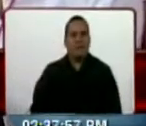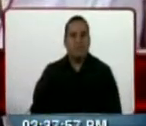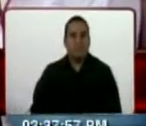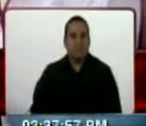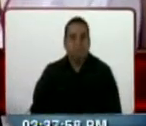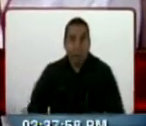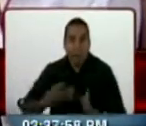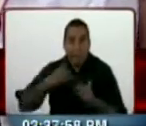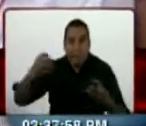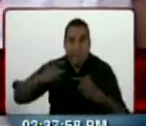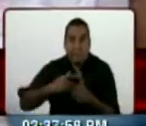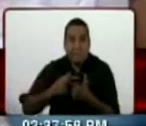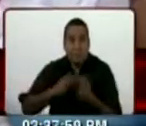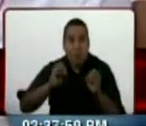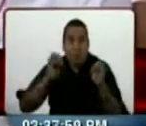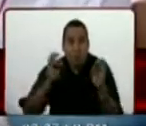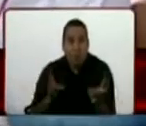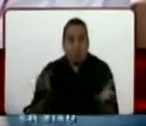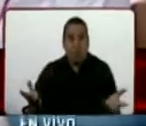siglo, ¿verdad?